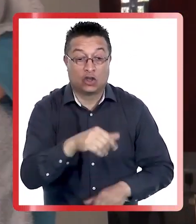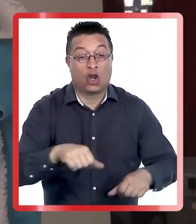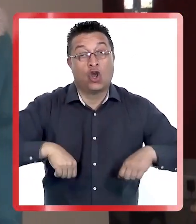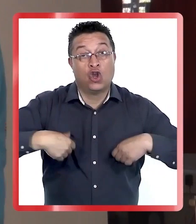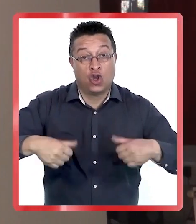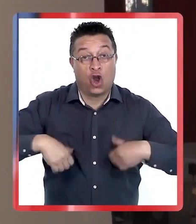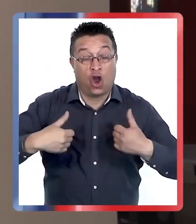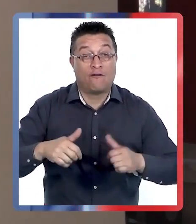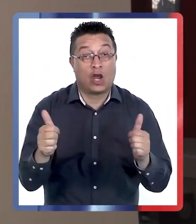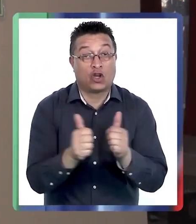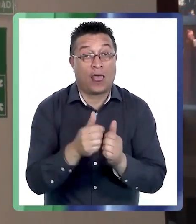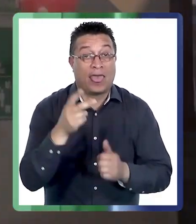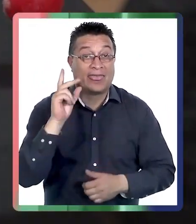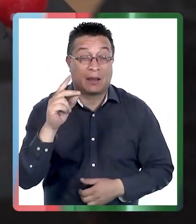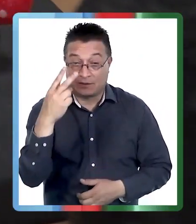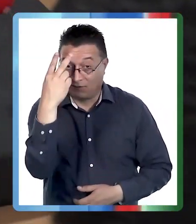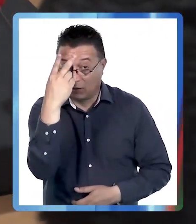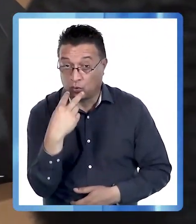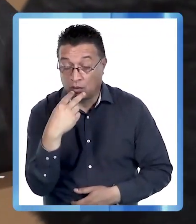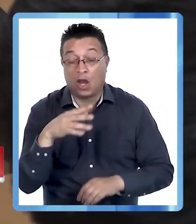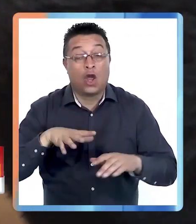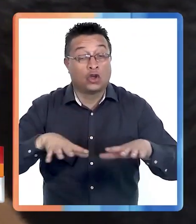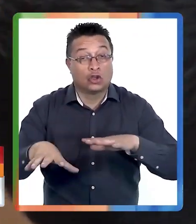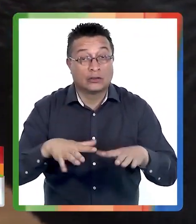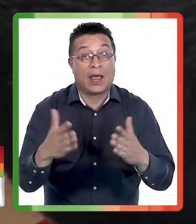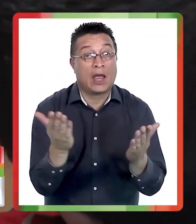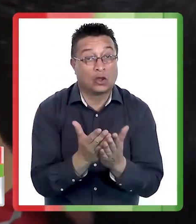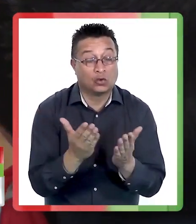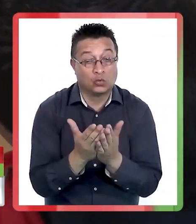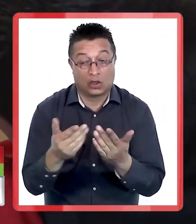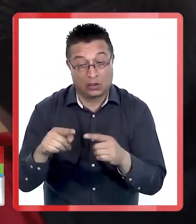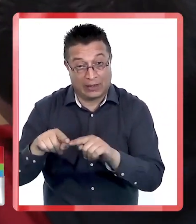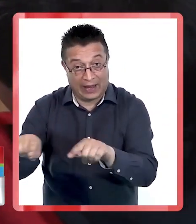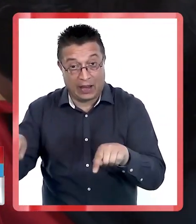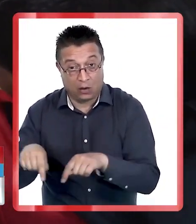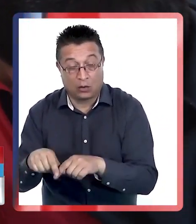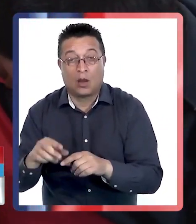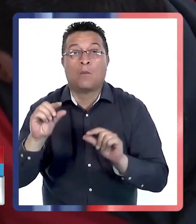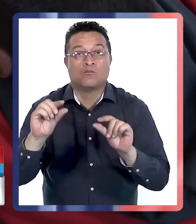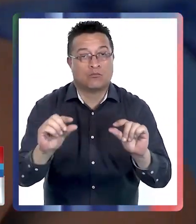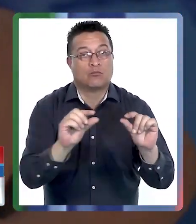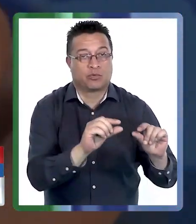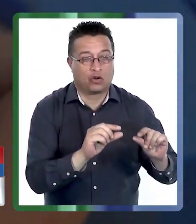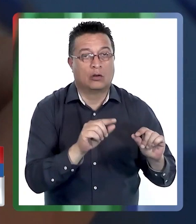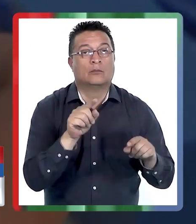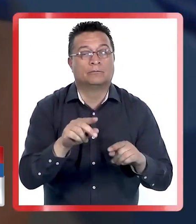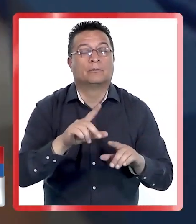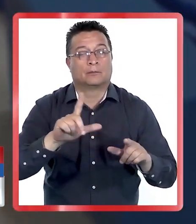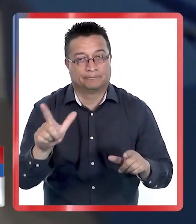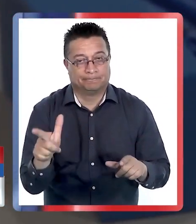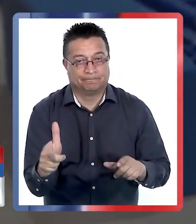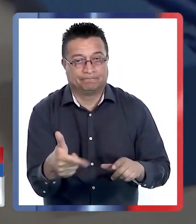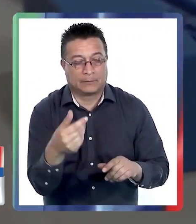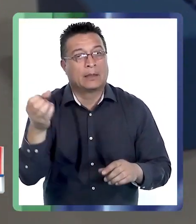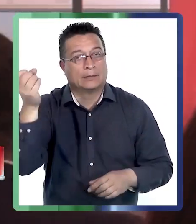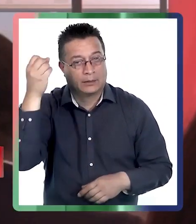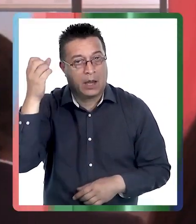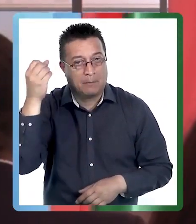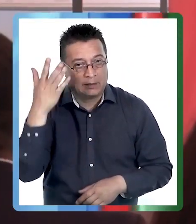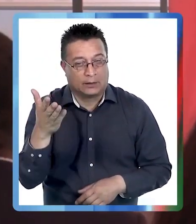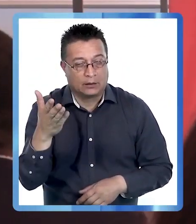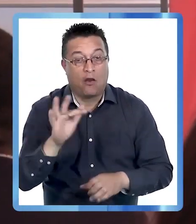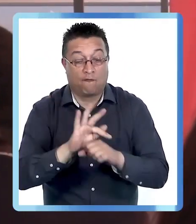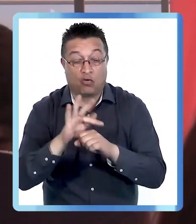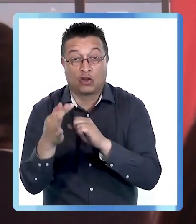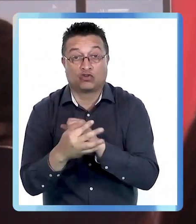niñas y adolescentes con discapacidad visual los materiales de estudio en la sala de clases son escasos lo que ralentiza su